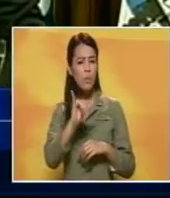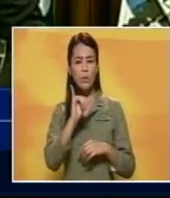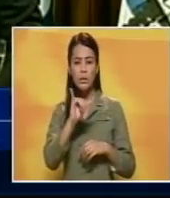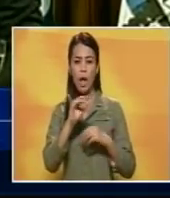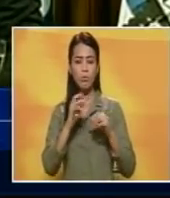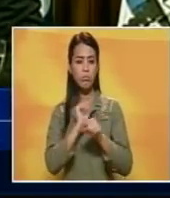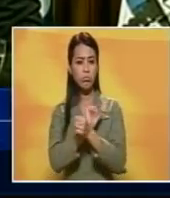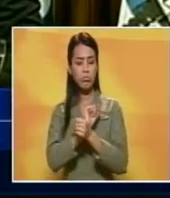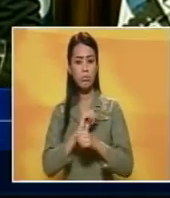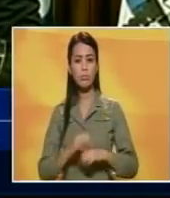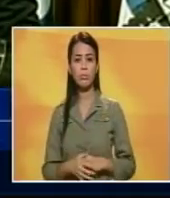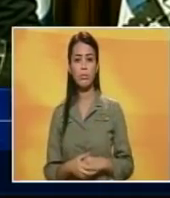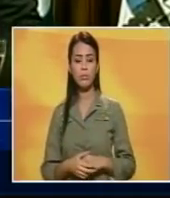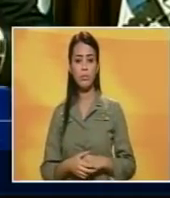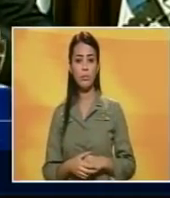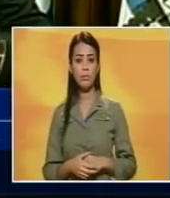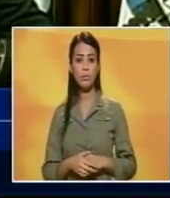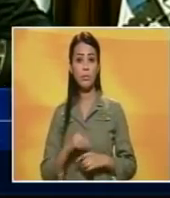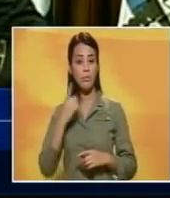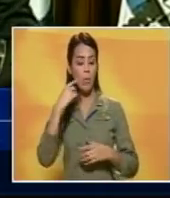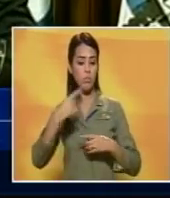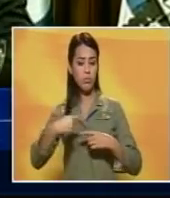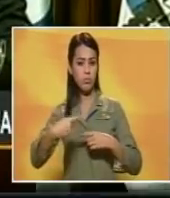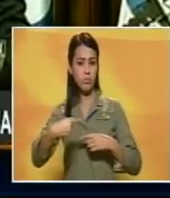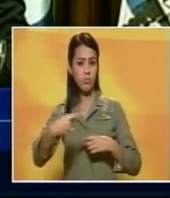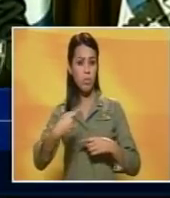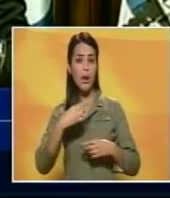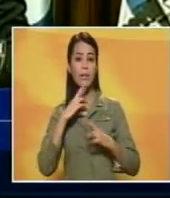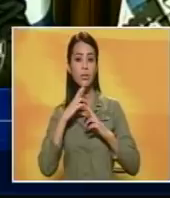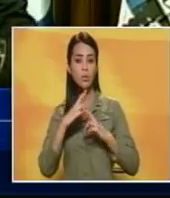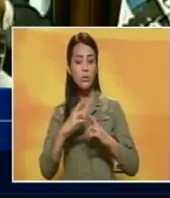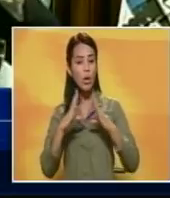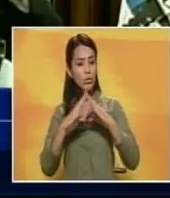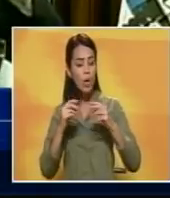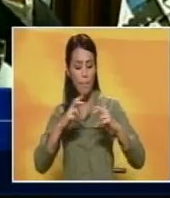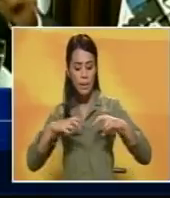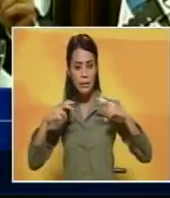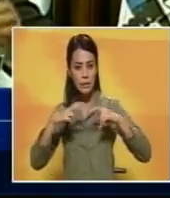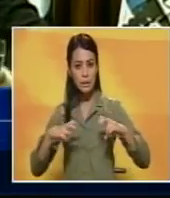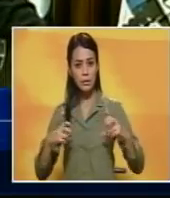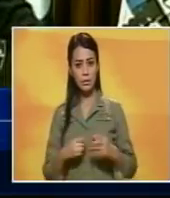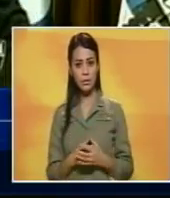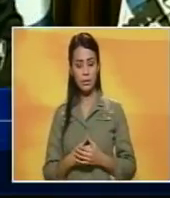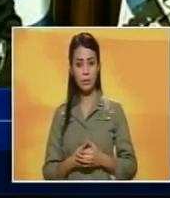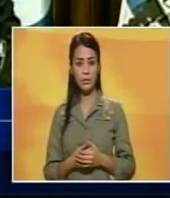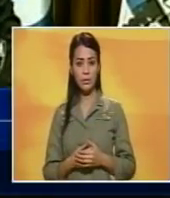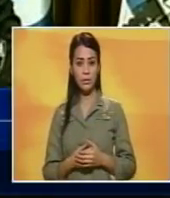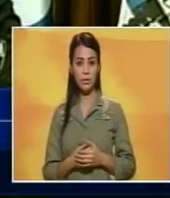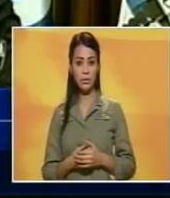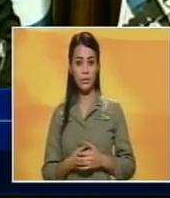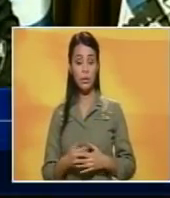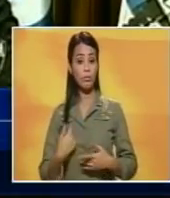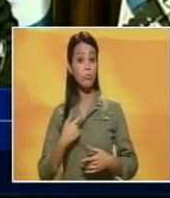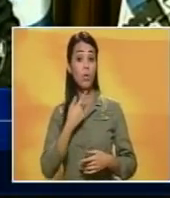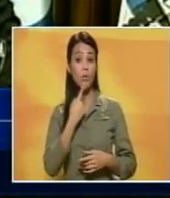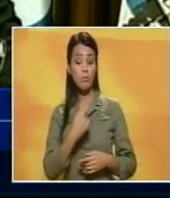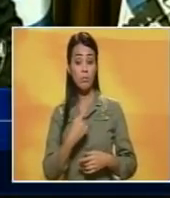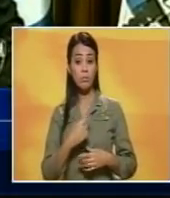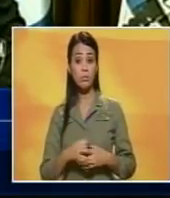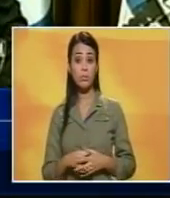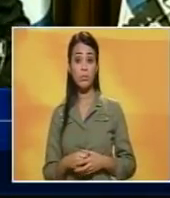ir anunciando poco a poco el resultado de estas investigaciones, que no son, y lo alerto y lo